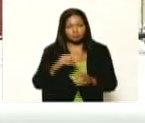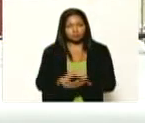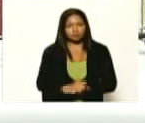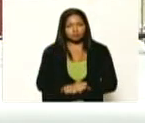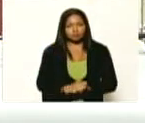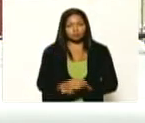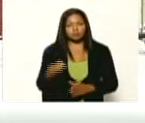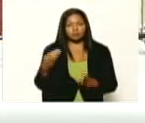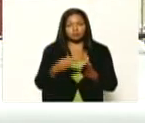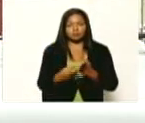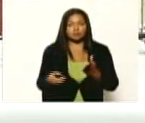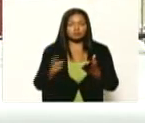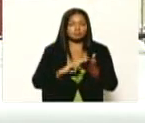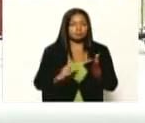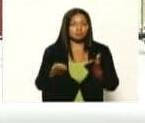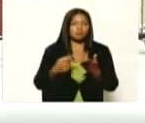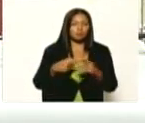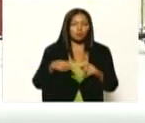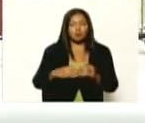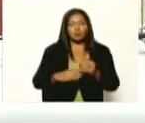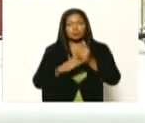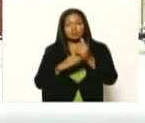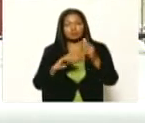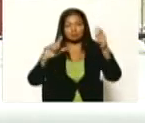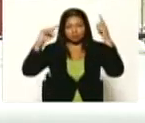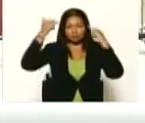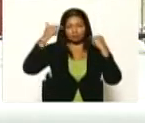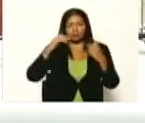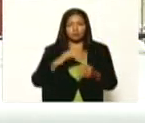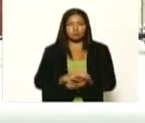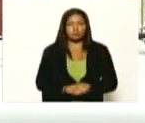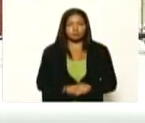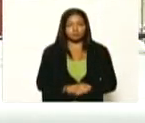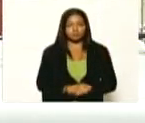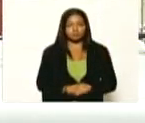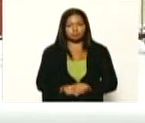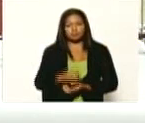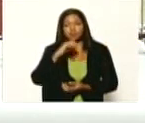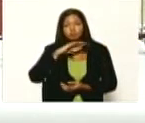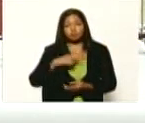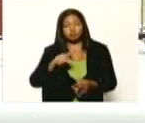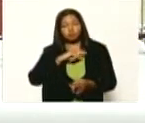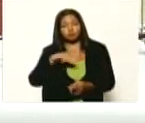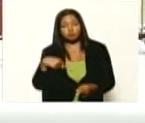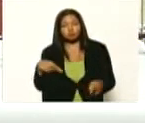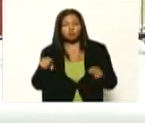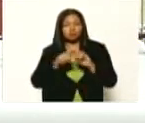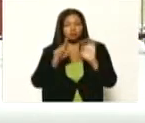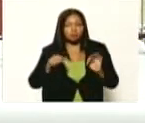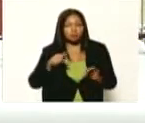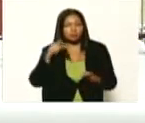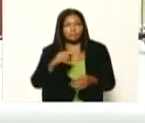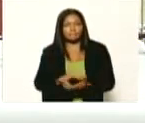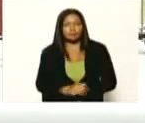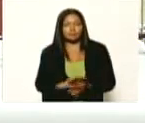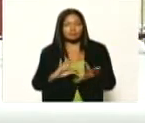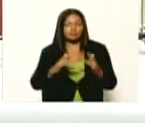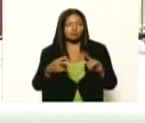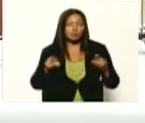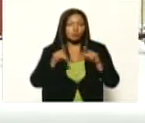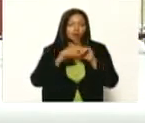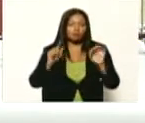veces las gracias al comandante Chávez de habernos dejado este programa histórico, estratégico, táctico